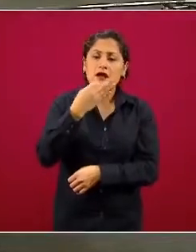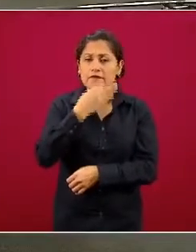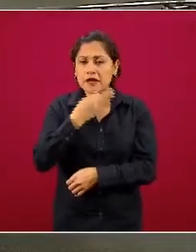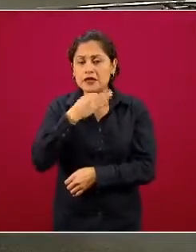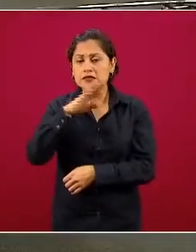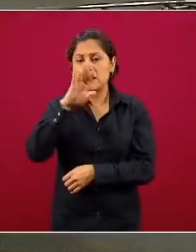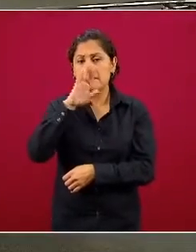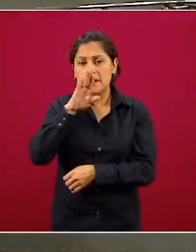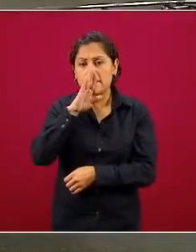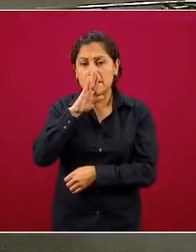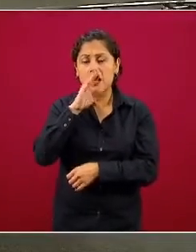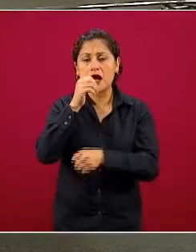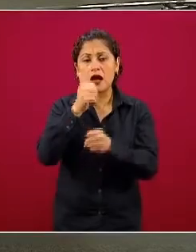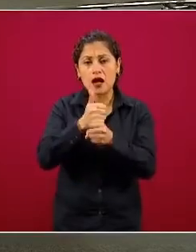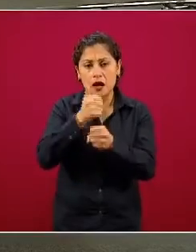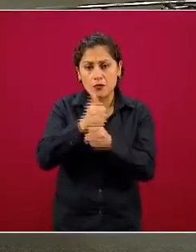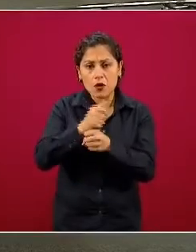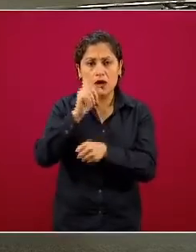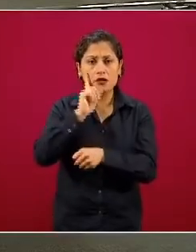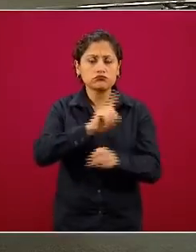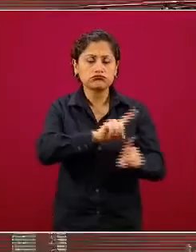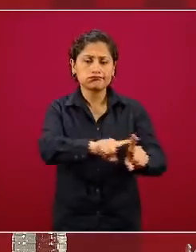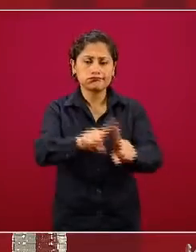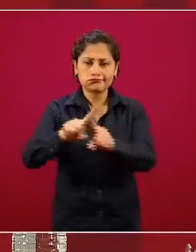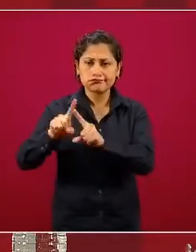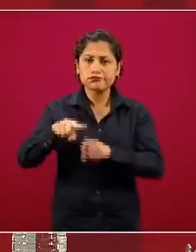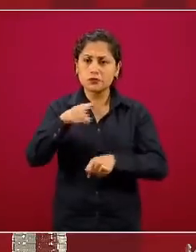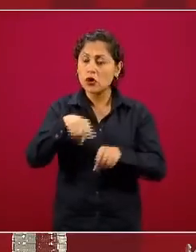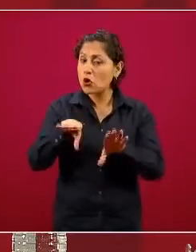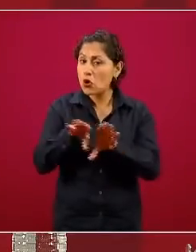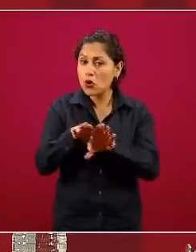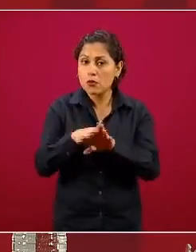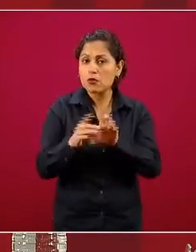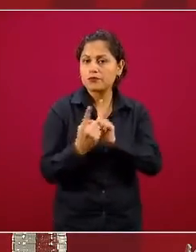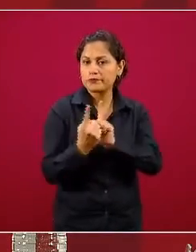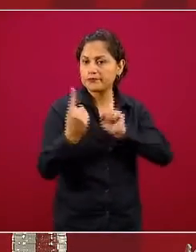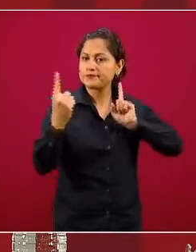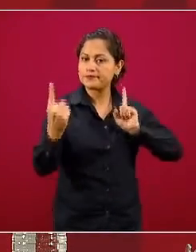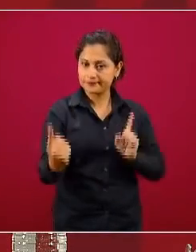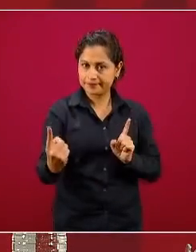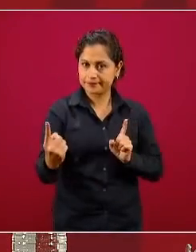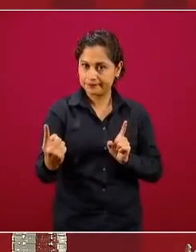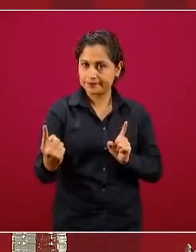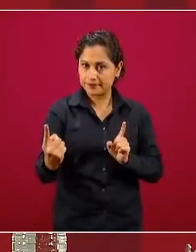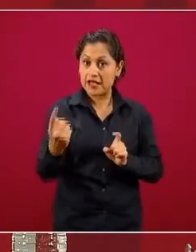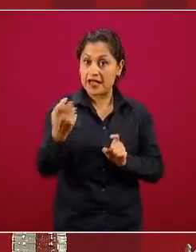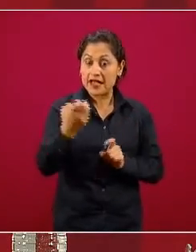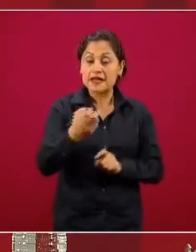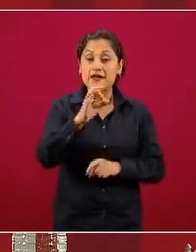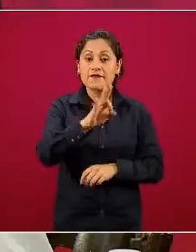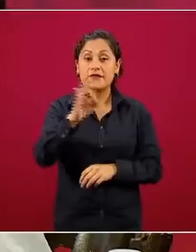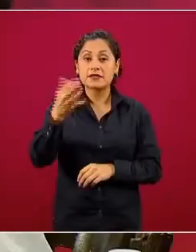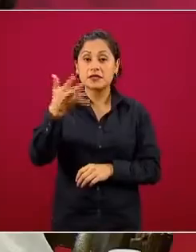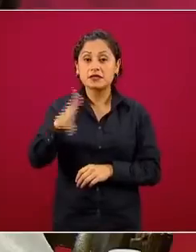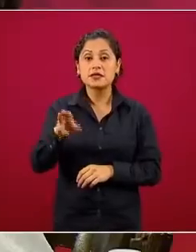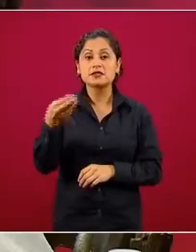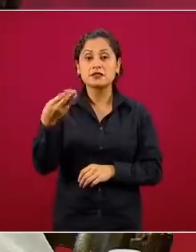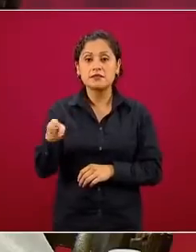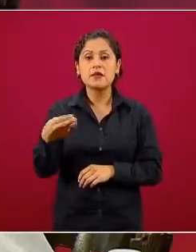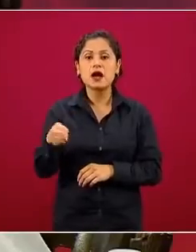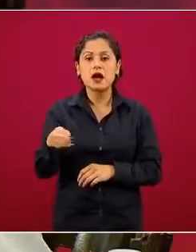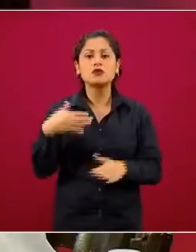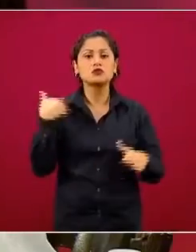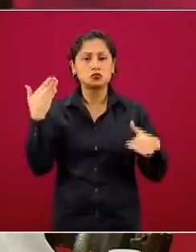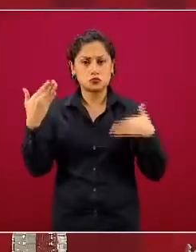nuestras mamás, pues es a sana distancia. Es en esta ocasión, 10 de mayo, podemos celebrar, pero a sana distancia. Vamos a